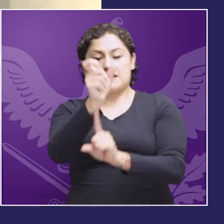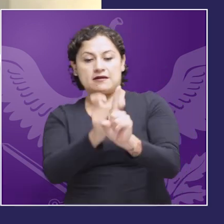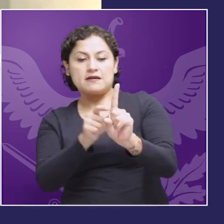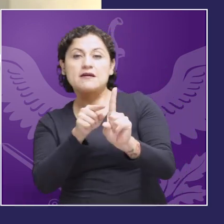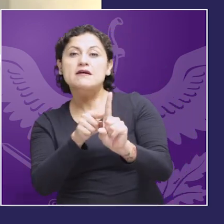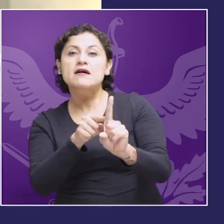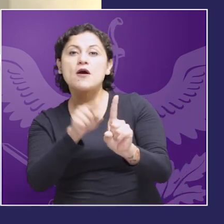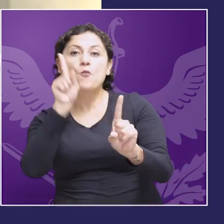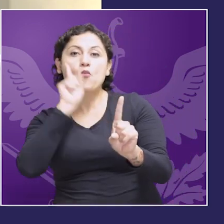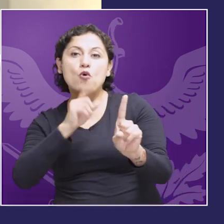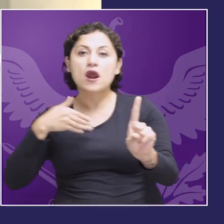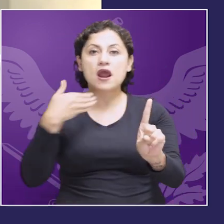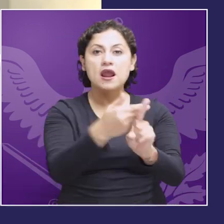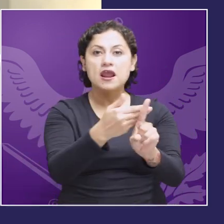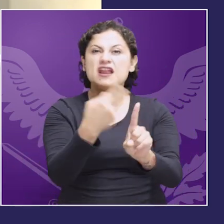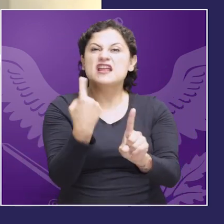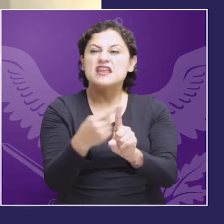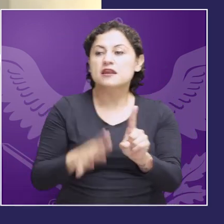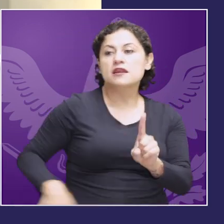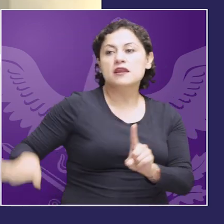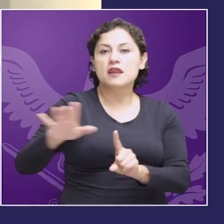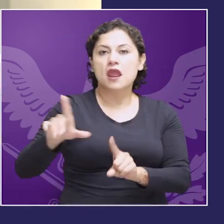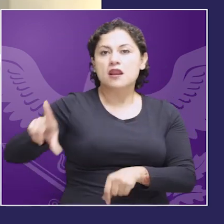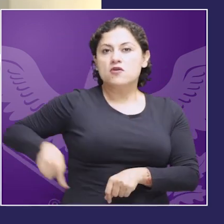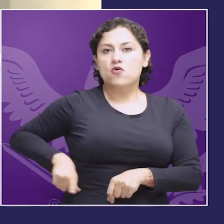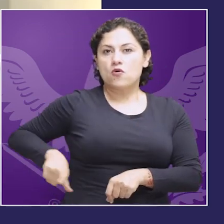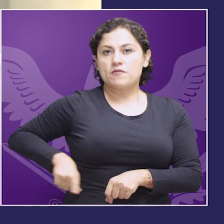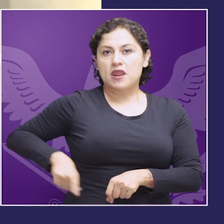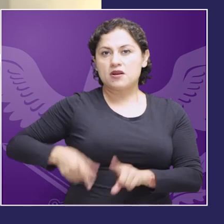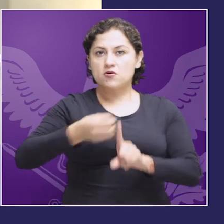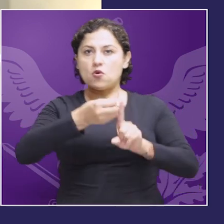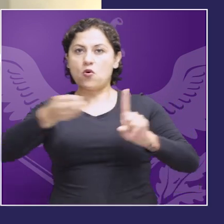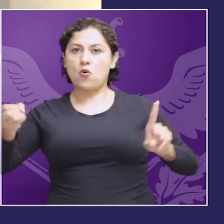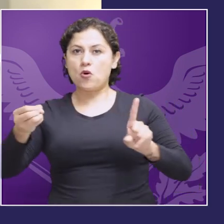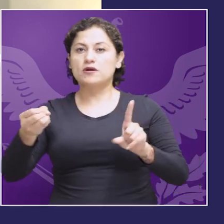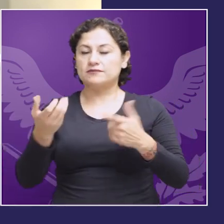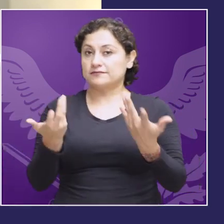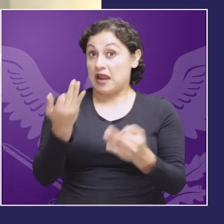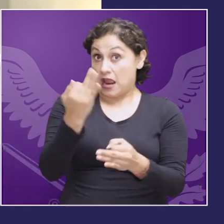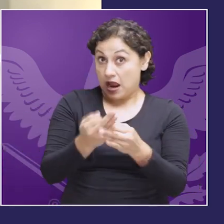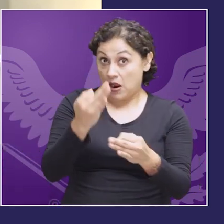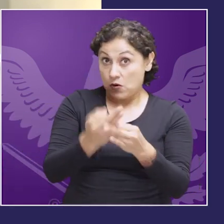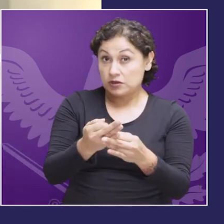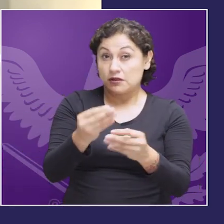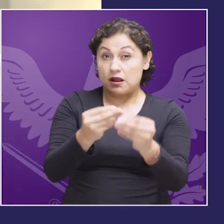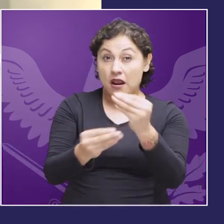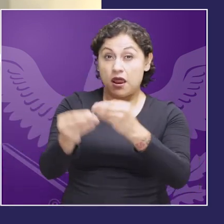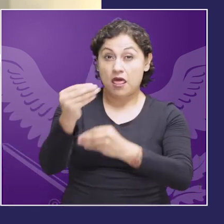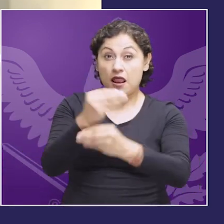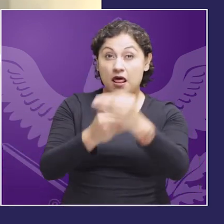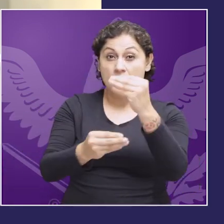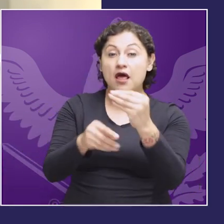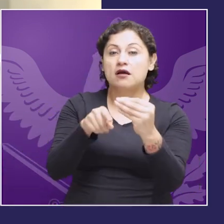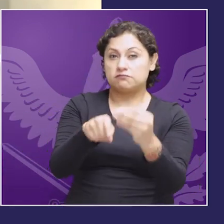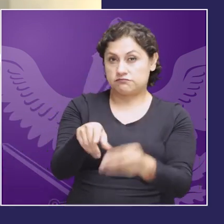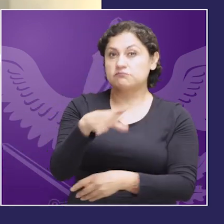con el rol del Estado. Y ahí se ubicaban las izquierdas, las derechas. Ahora hay